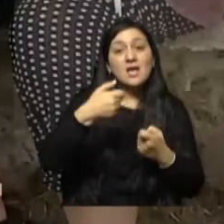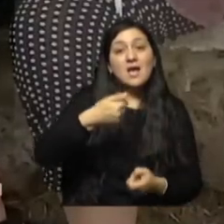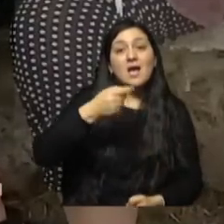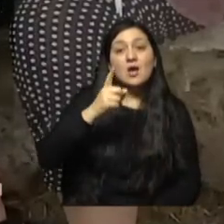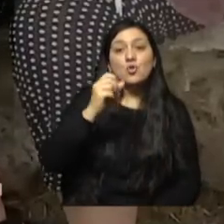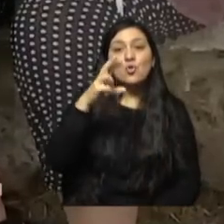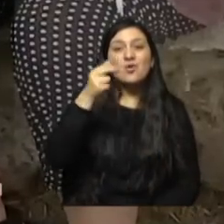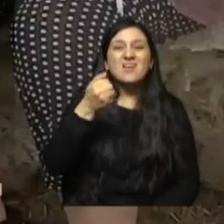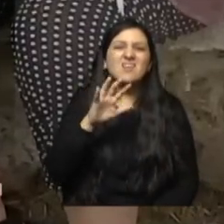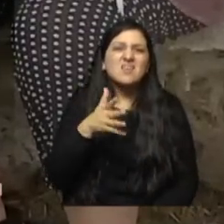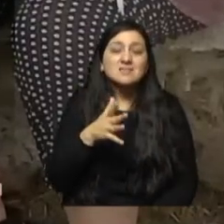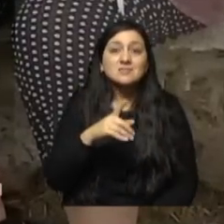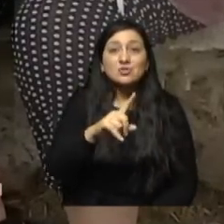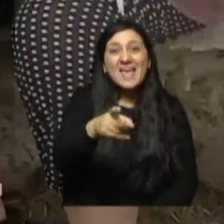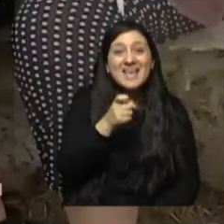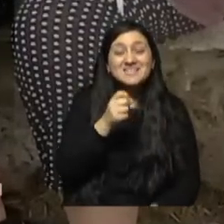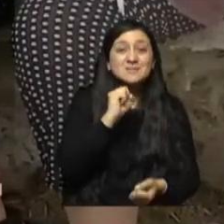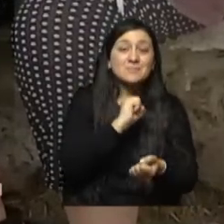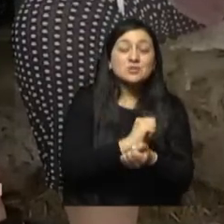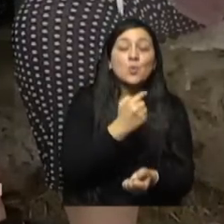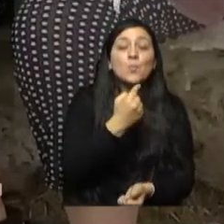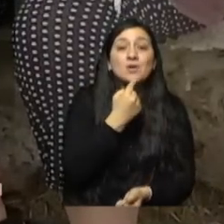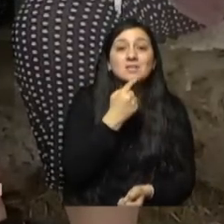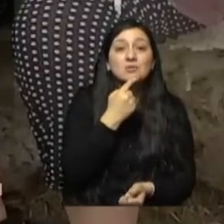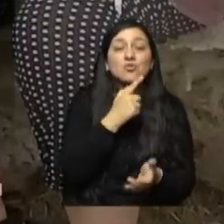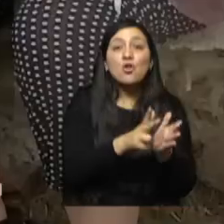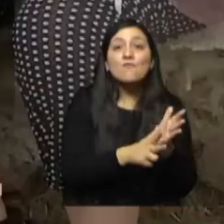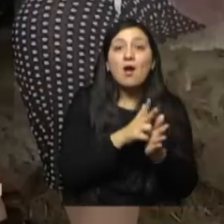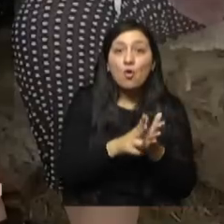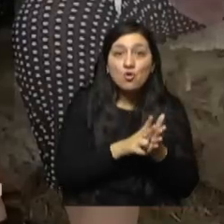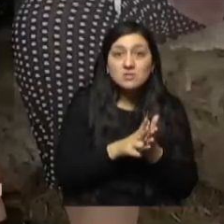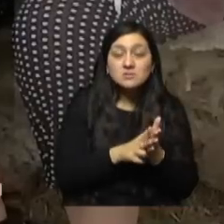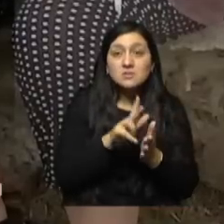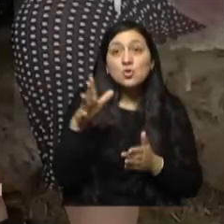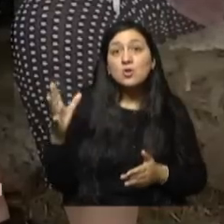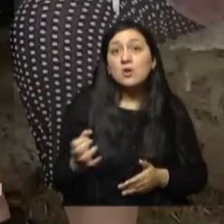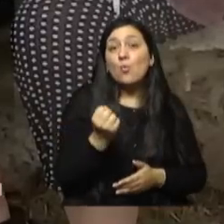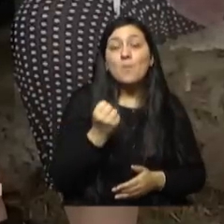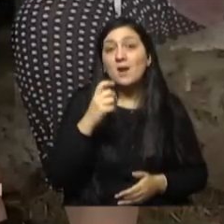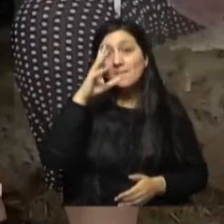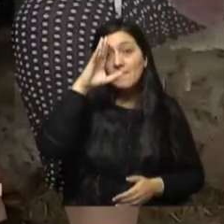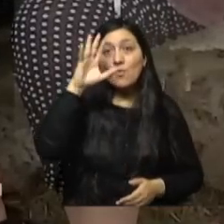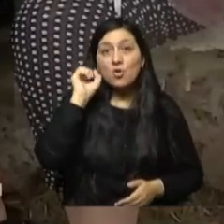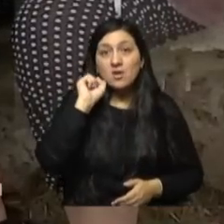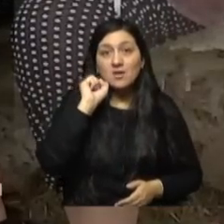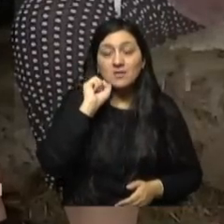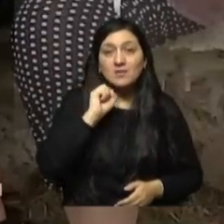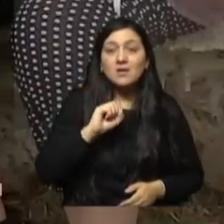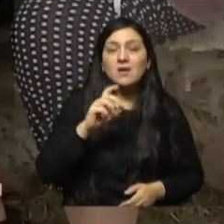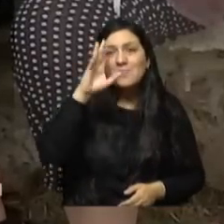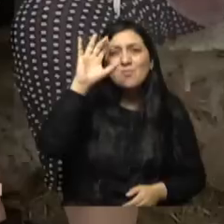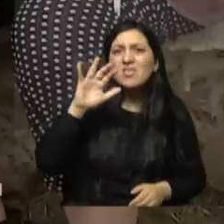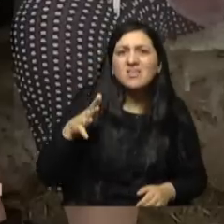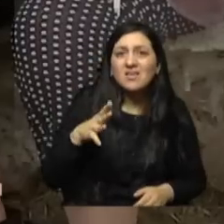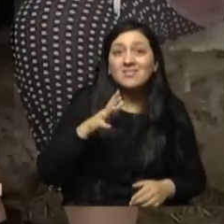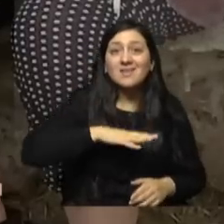la Asociación de Expresos Políticos de los Vagones. Se dedican a recuperar la memoria de